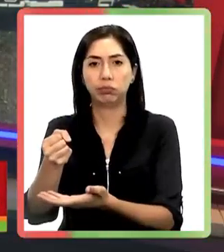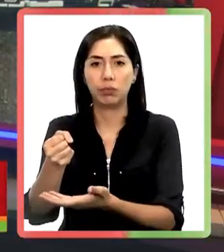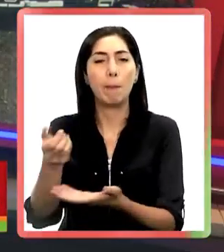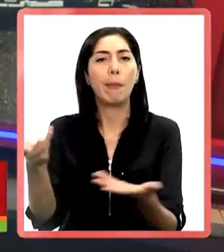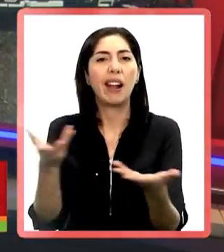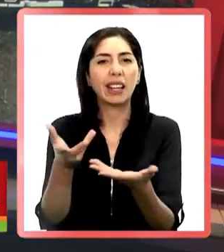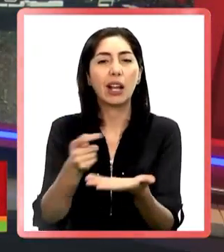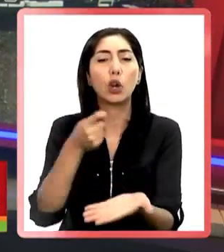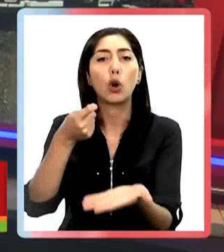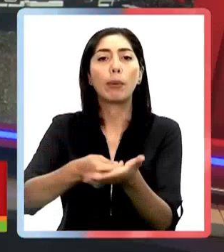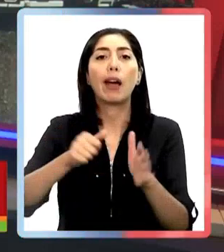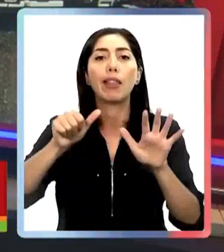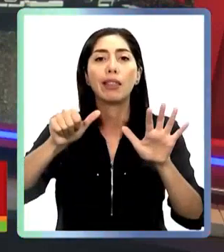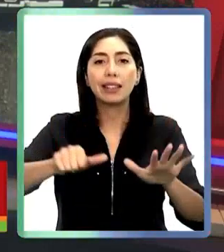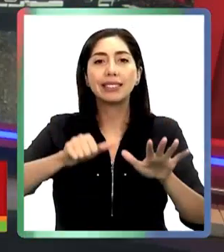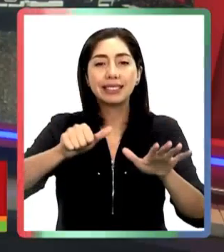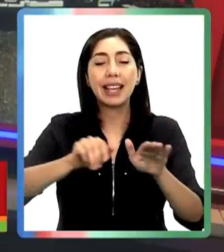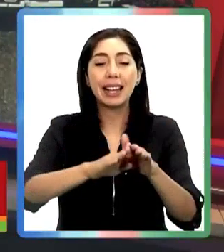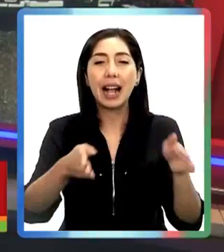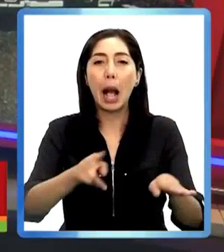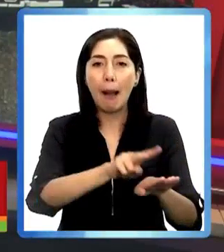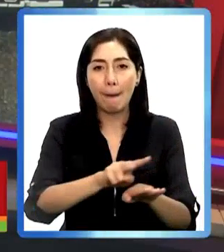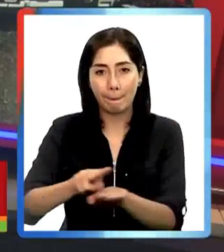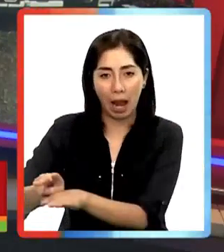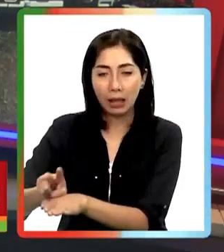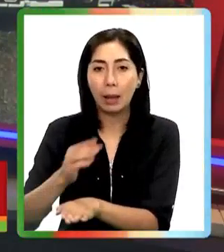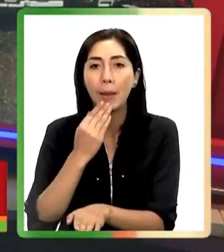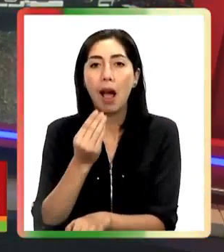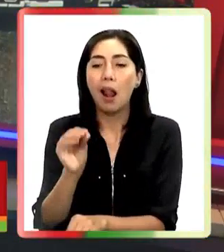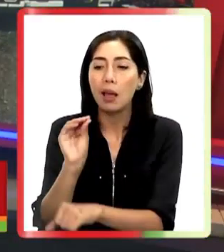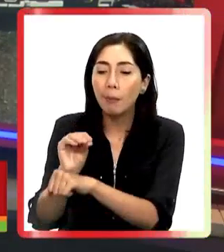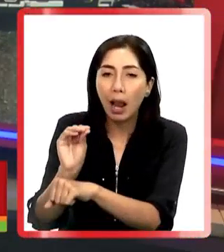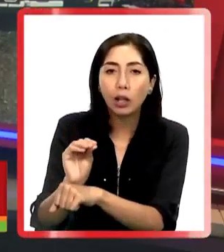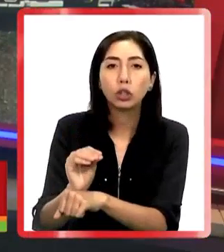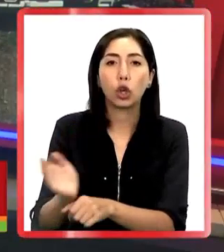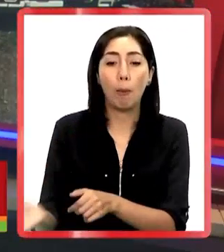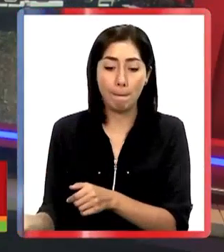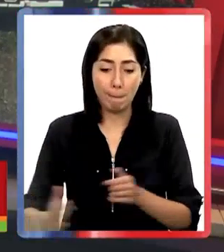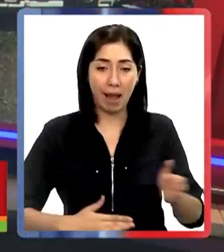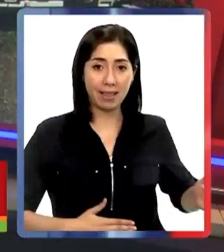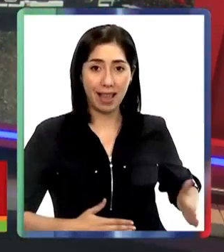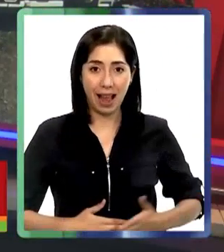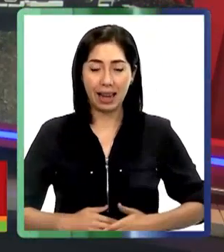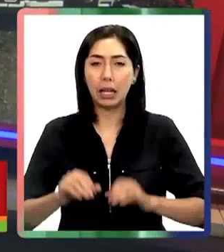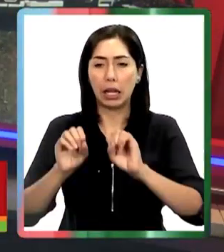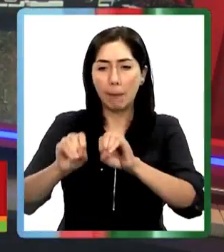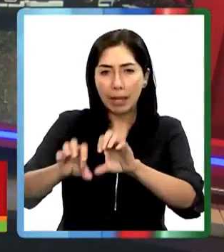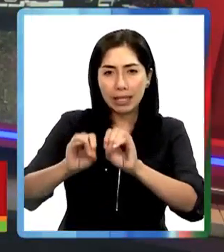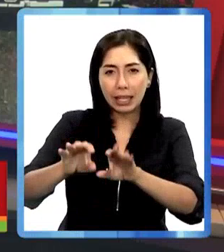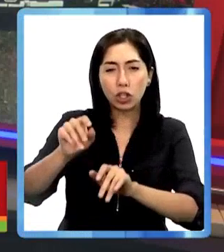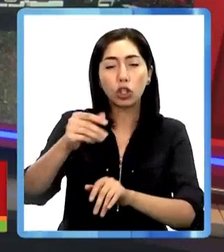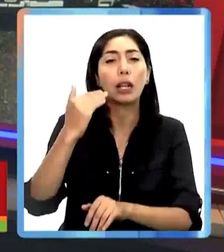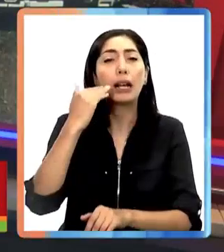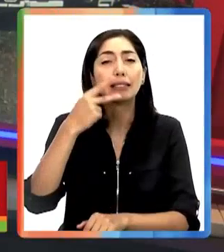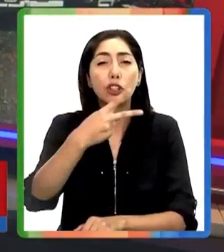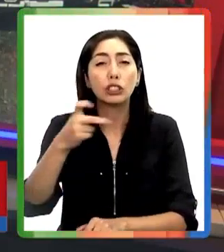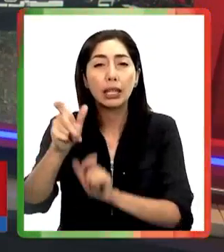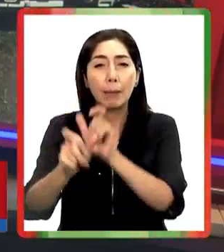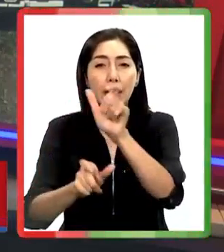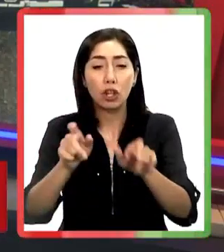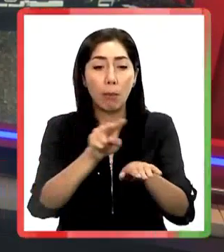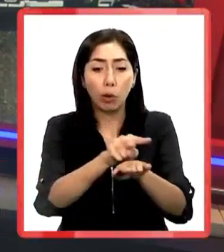a la compra de 16 catres clínicos, suplemento alimenticio, pañales y capacitación de cuidados para casi 200